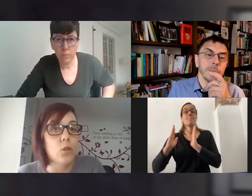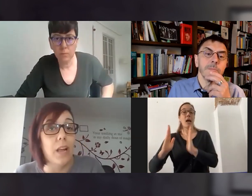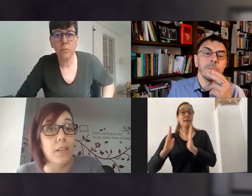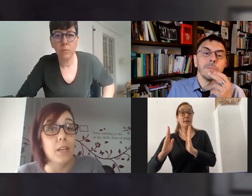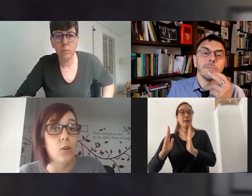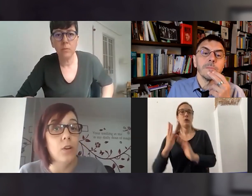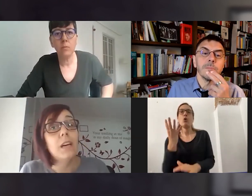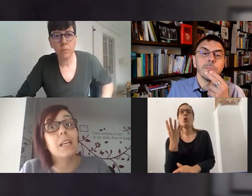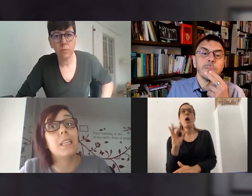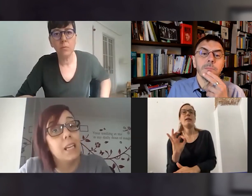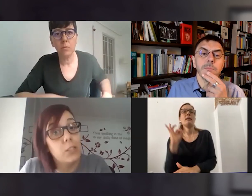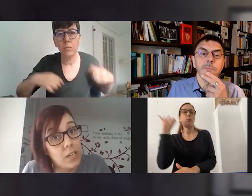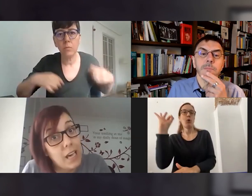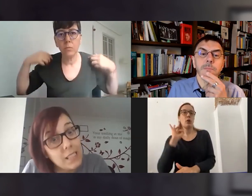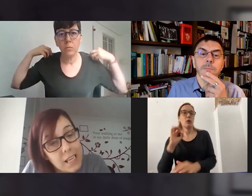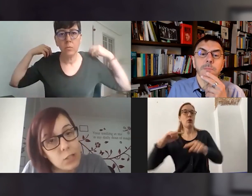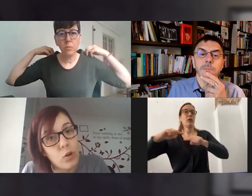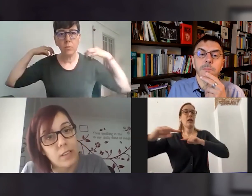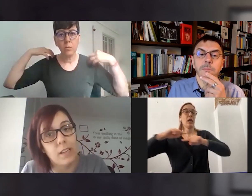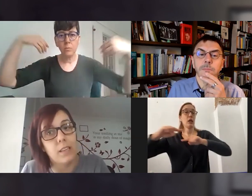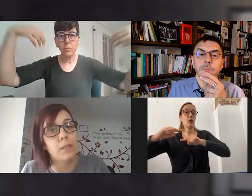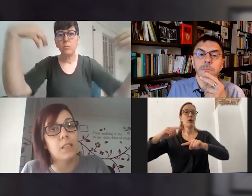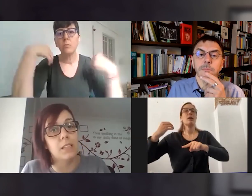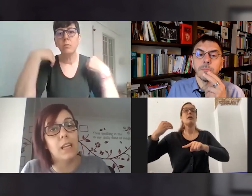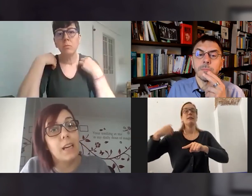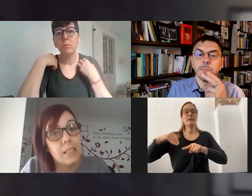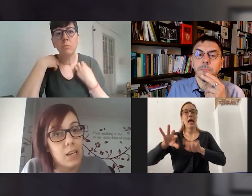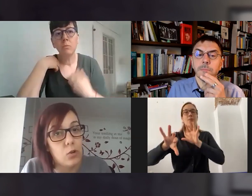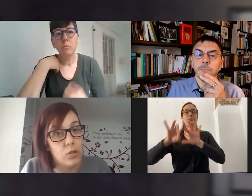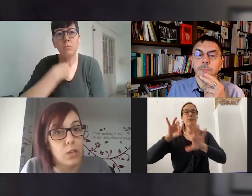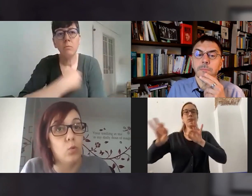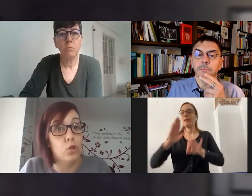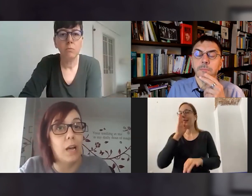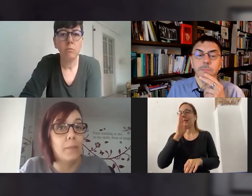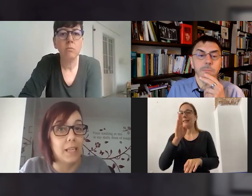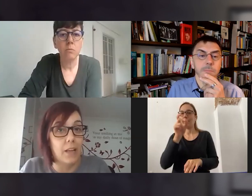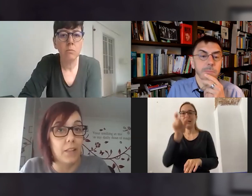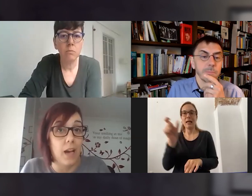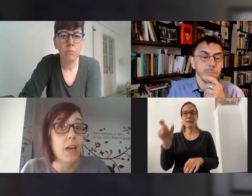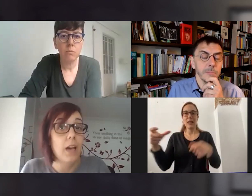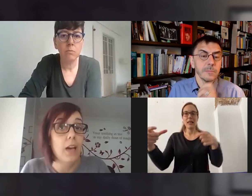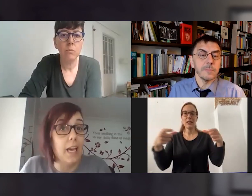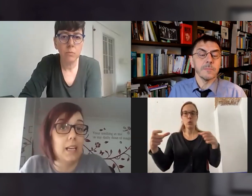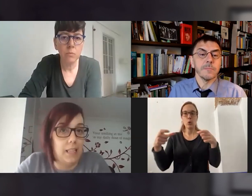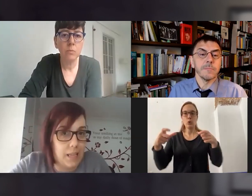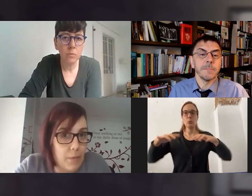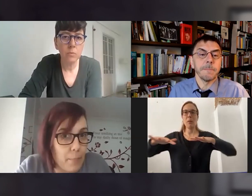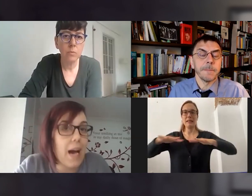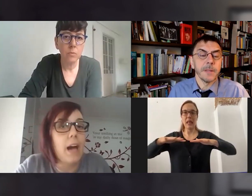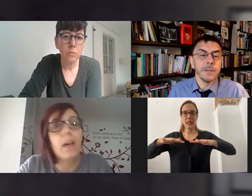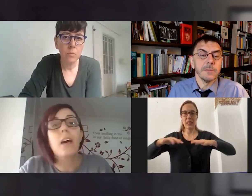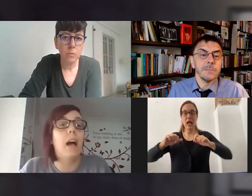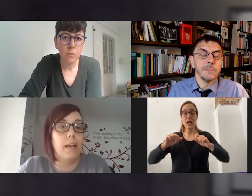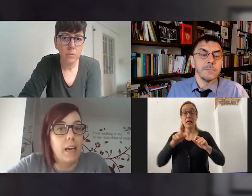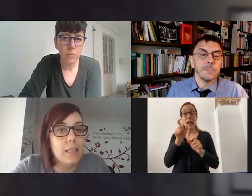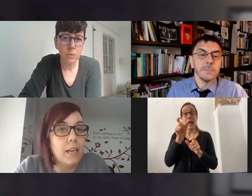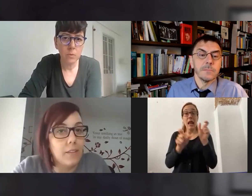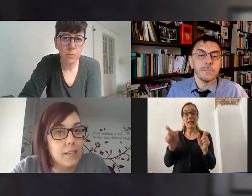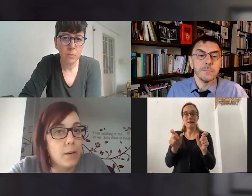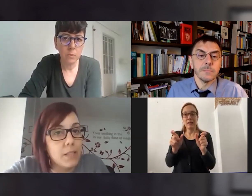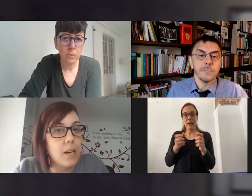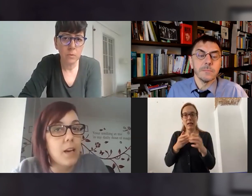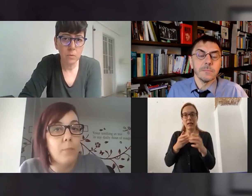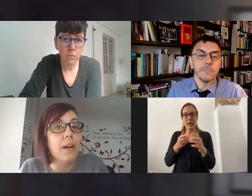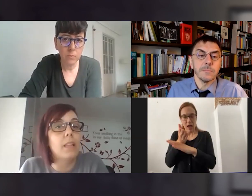un 40% de la dirección, que ya se la escogen directamente desde la gente de los círculos y la militancia. Aquella gente que va a pagar, aquella gente